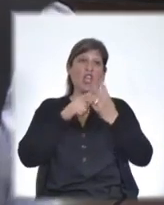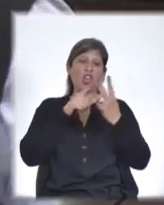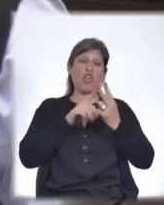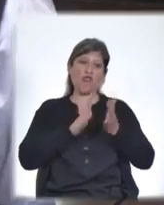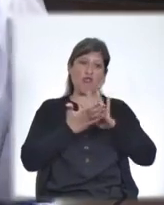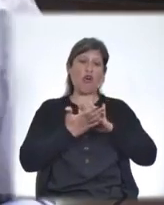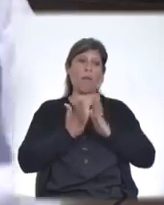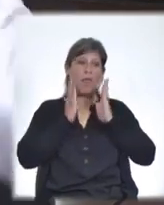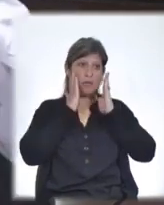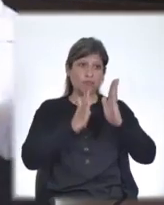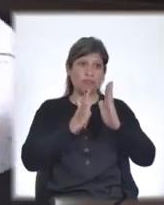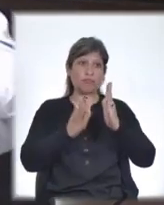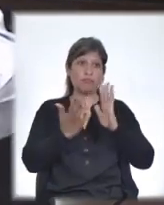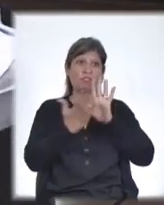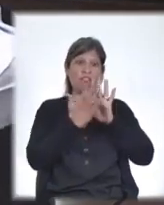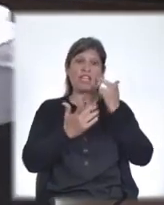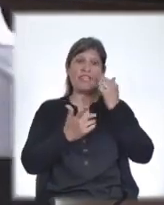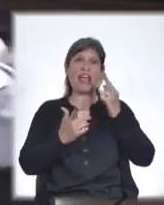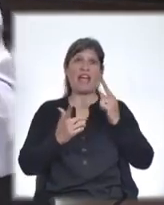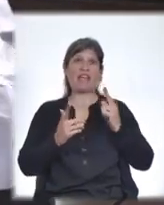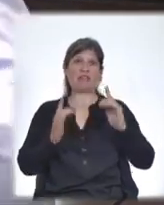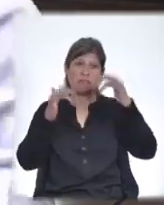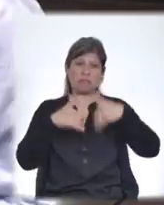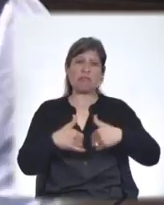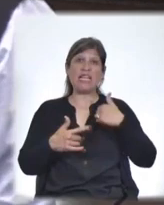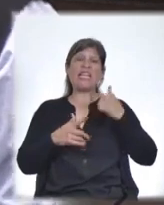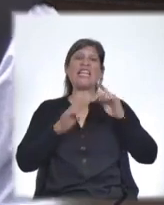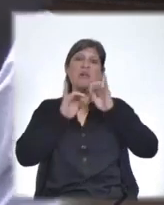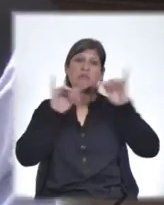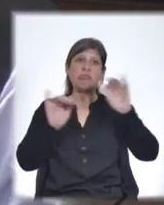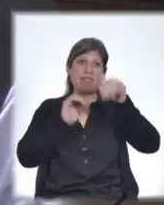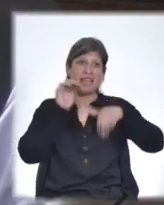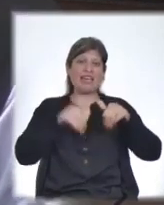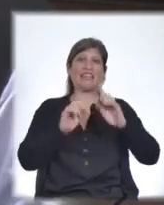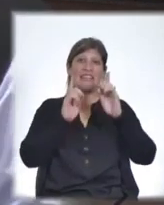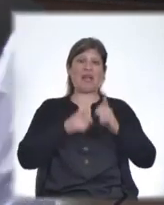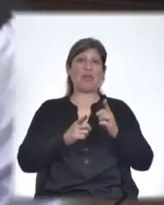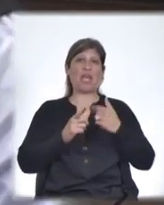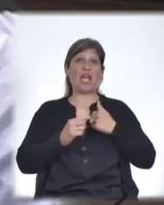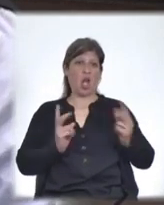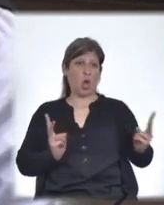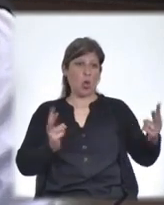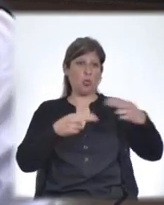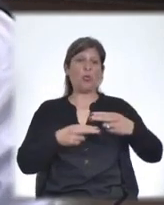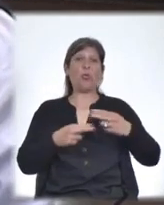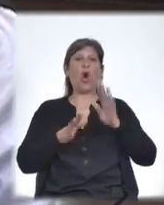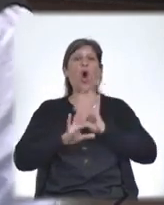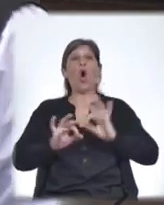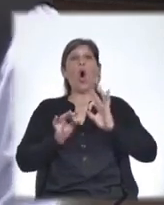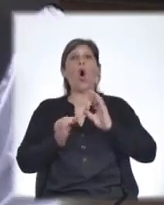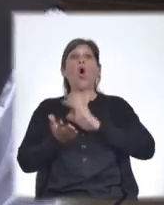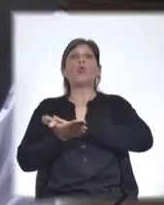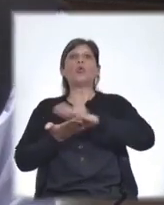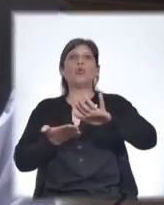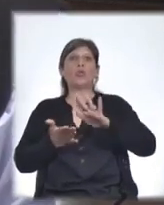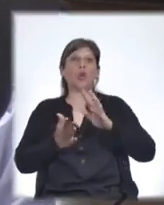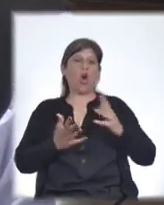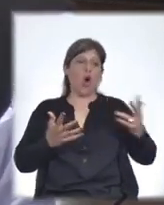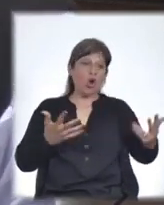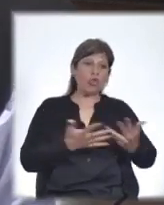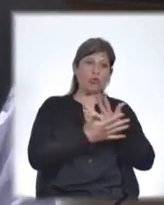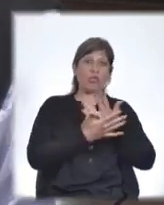el déficit. Y en la campaña electoral también se debatió, con motosierra o con pulidora, con